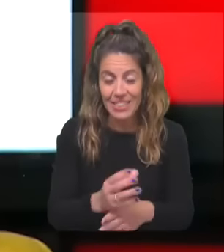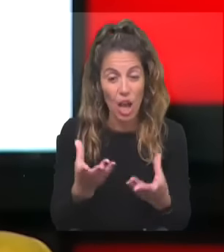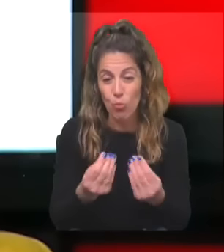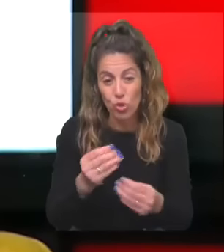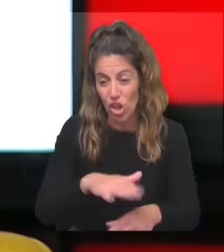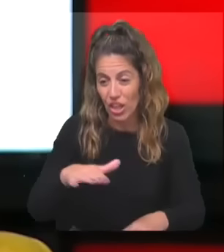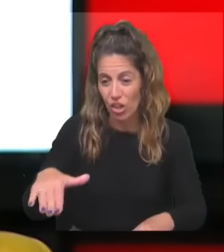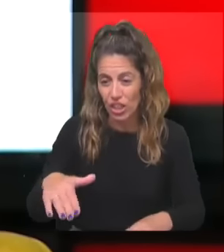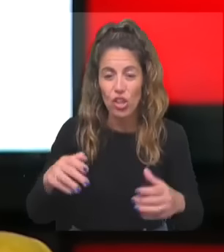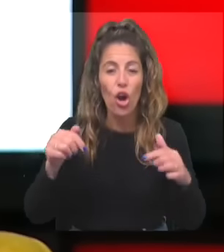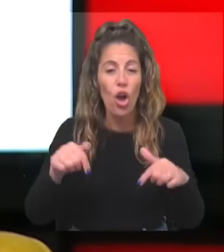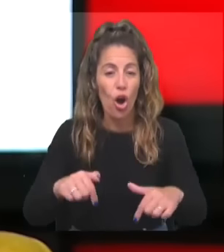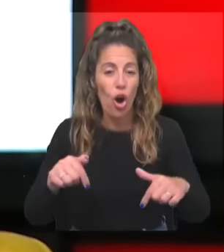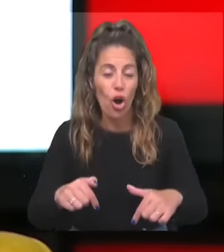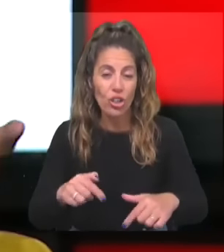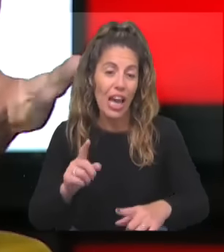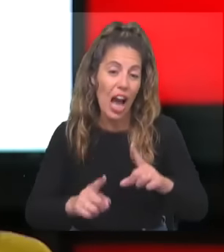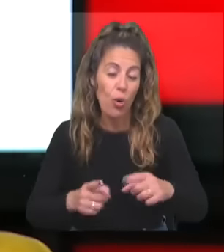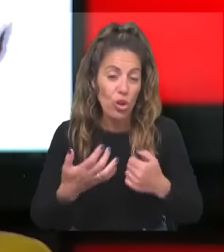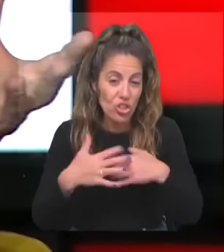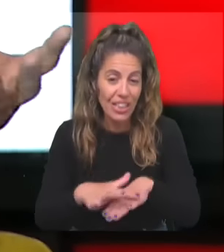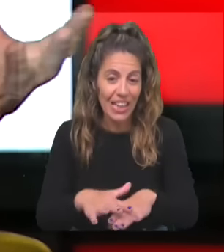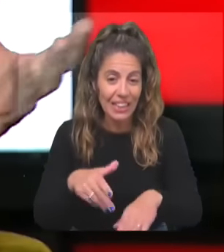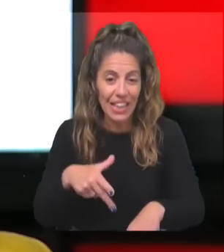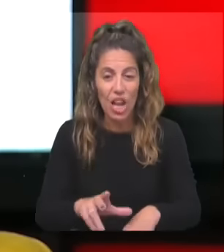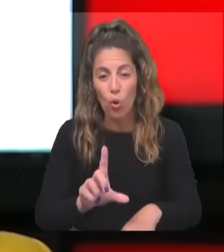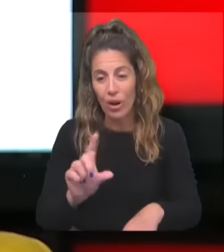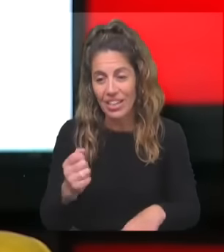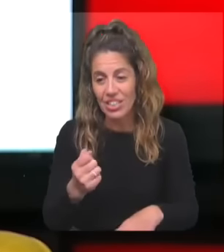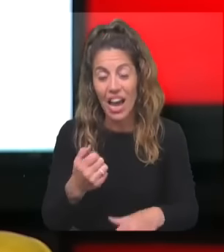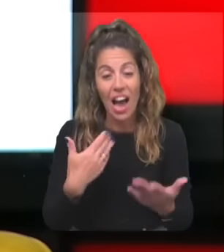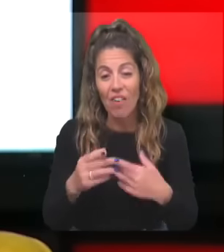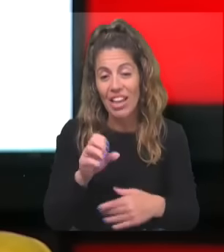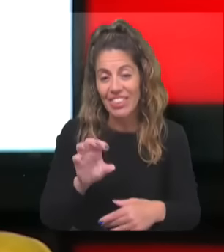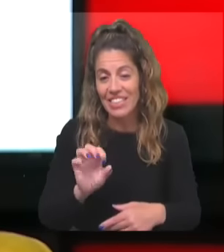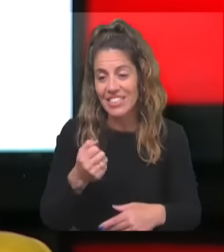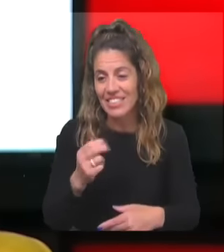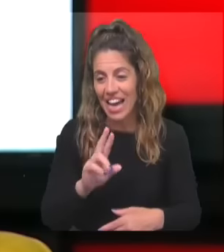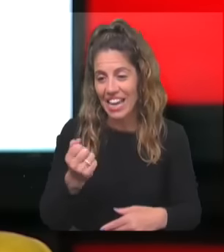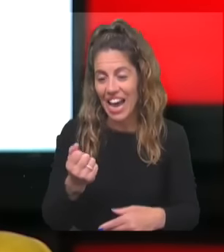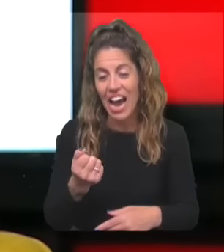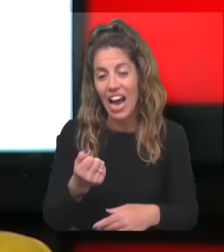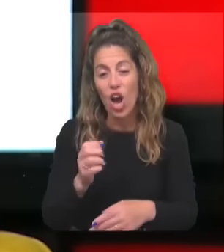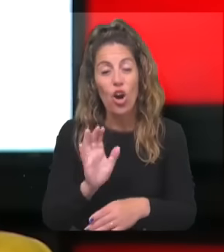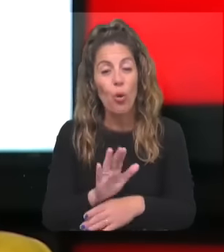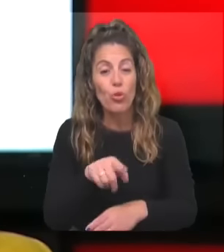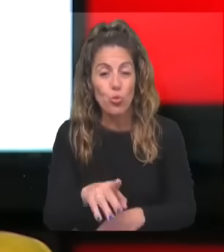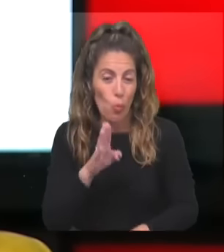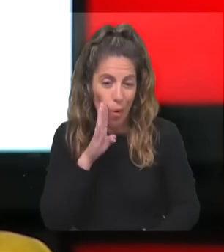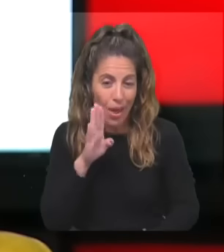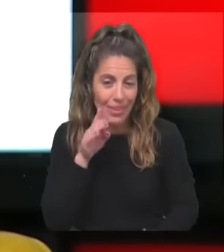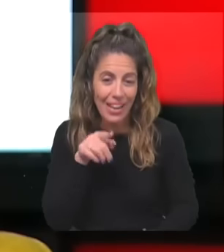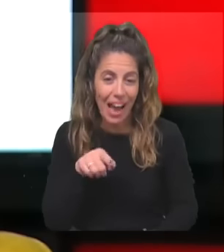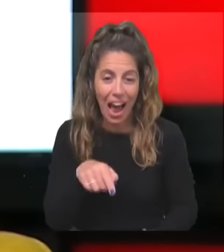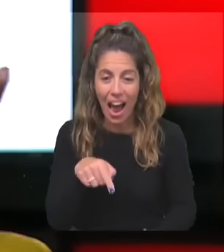hoy hay algunos de Perico, hay algunos integrantes de La Huella que hablan de Sara como su madre, digamos, ¿no? Entonces ahí hay un presente,